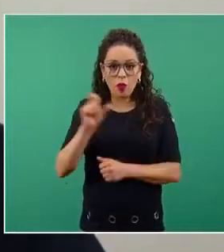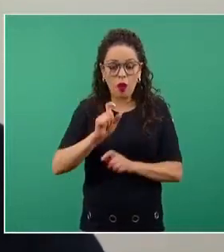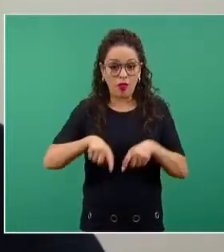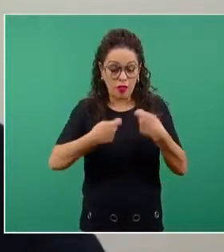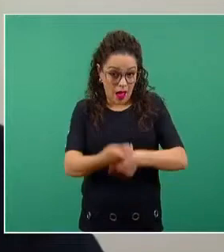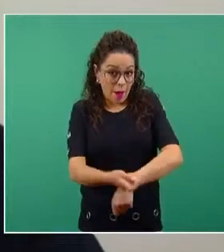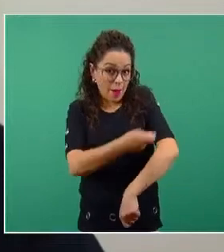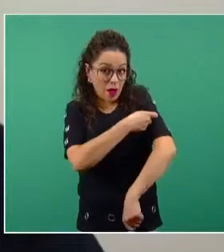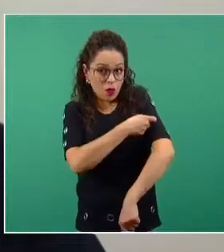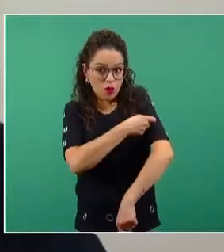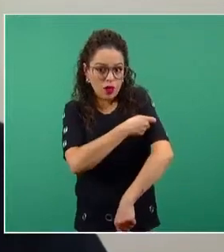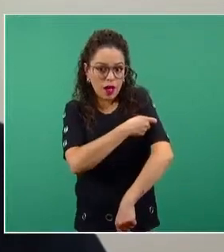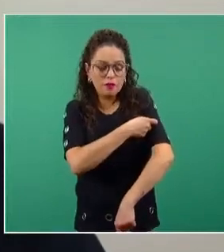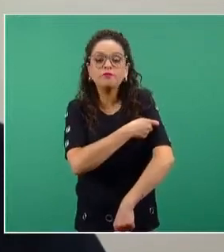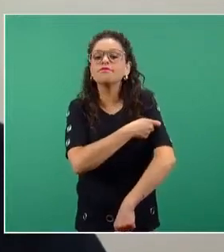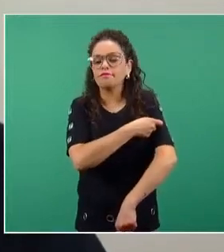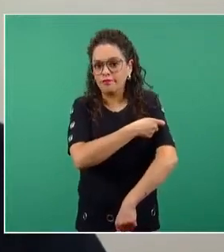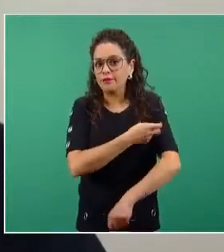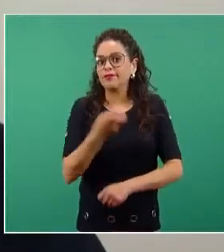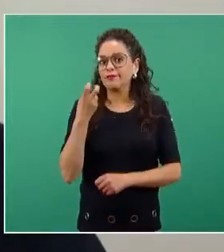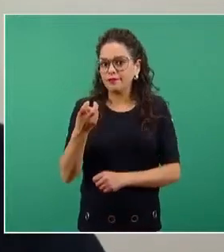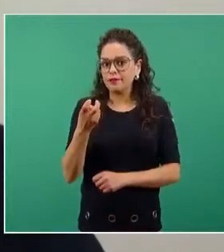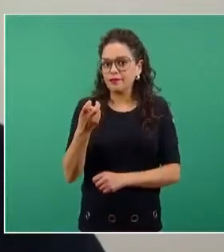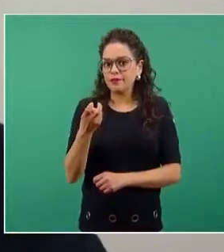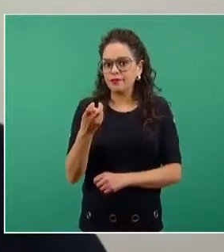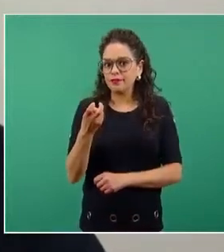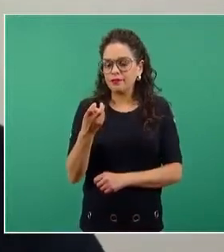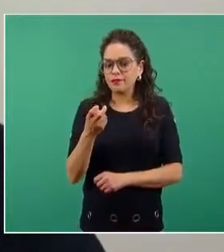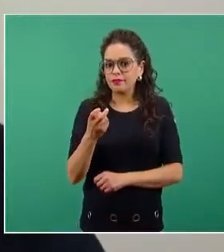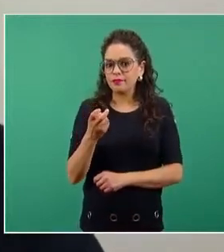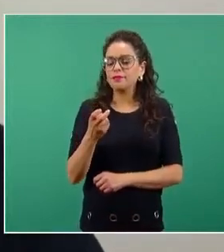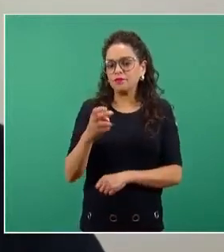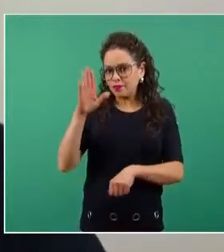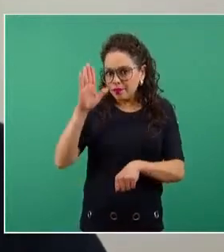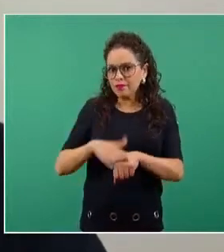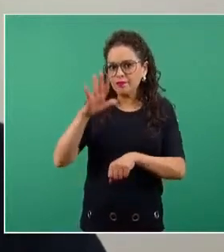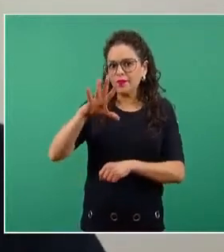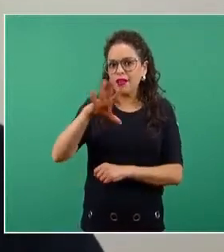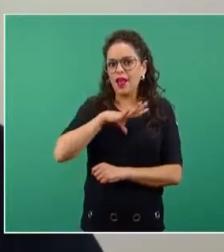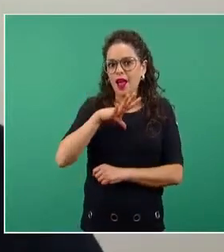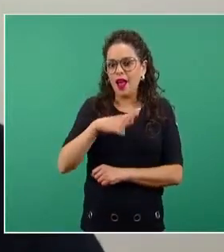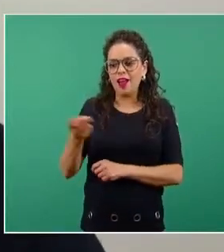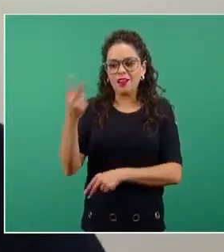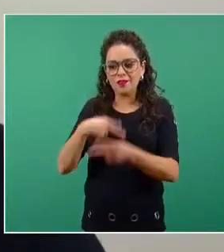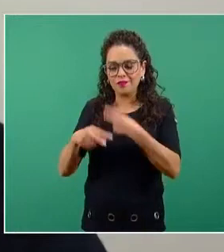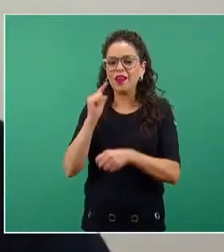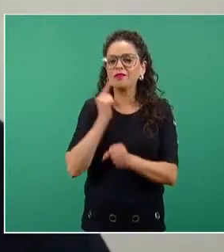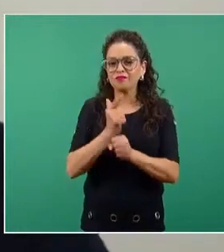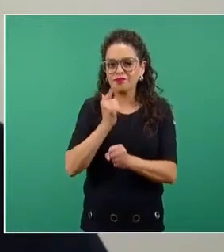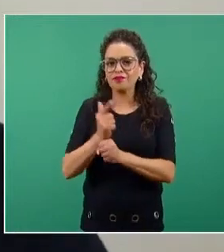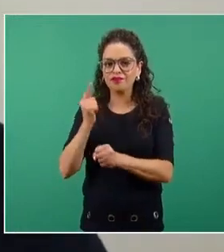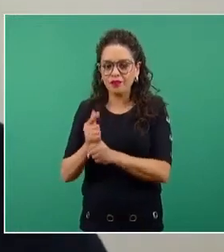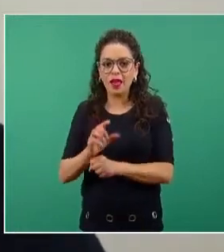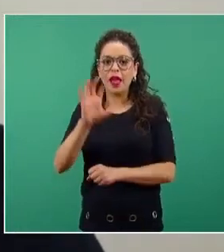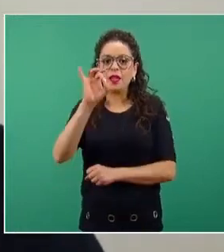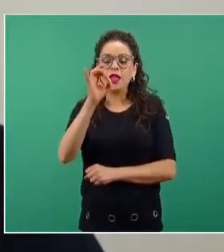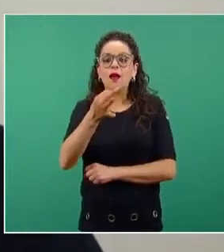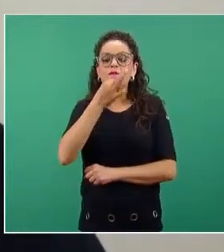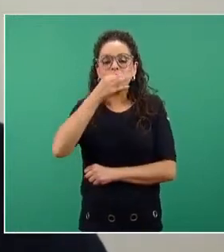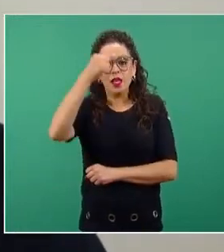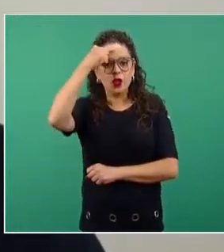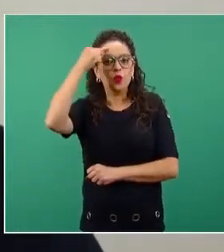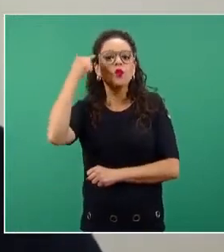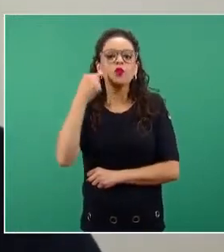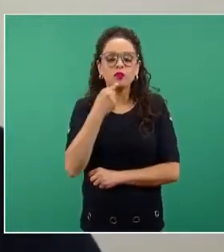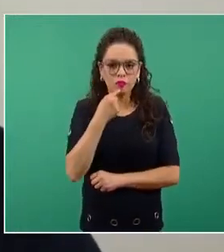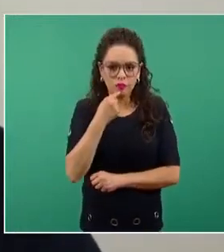de la misma, y que esto es lo que normalmente sucede en esos primeros 30 minutos, y es un elemento junto, obviamente, con todas